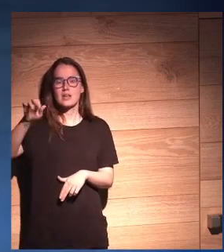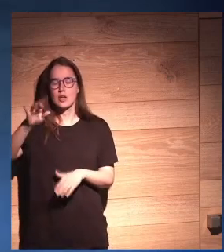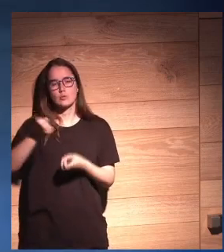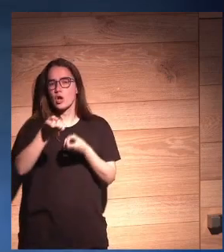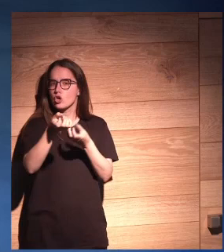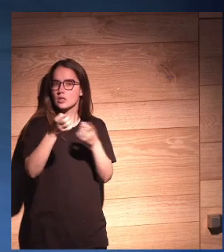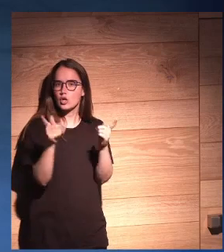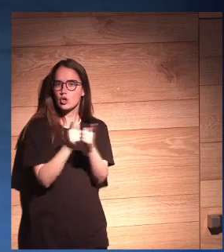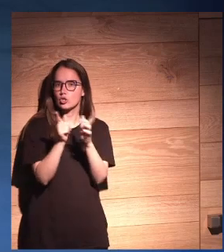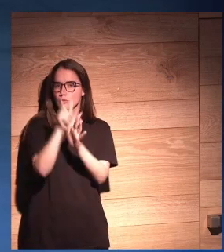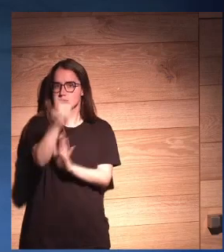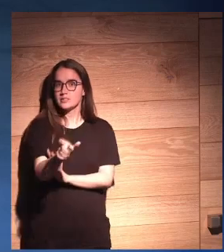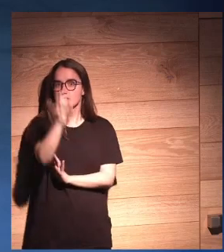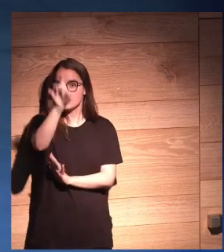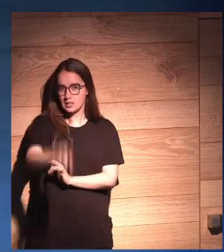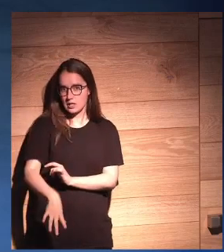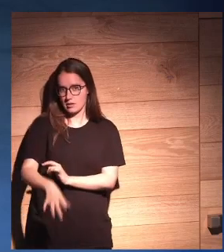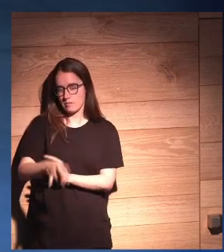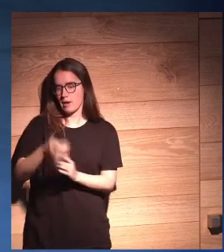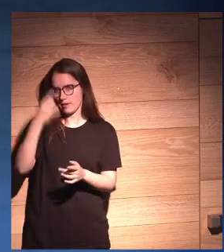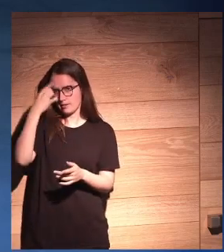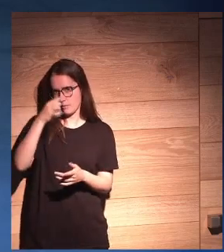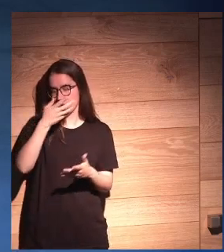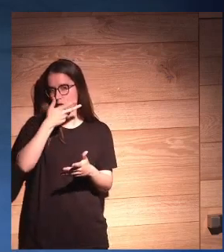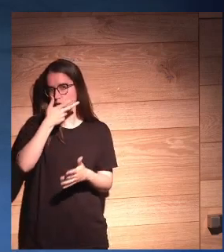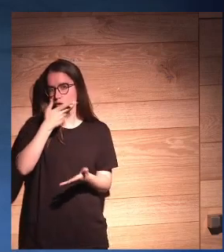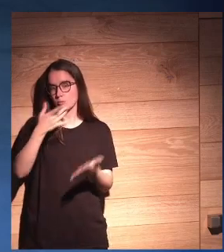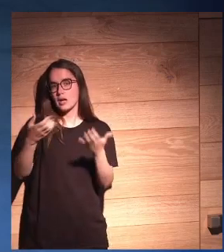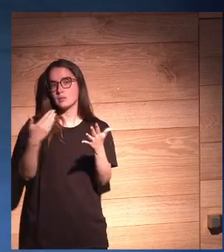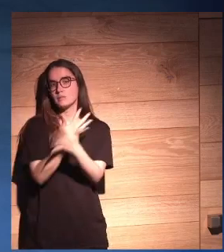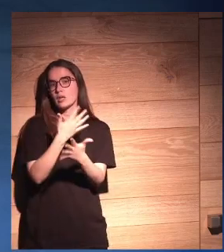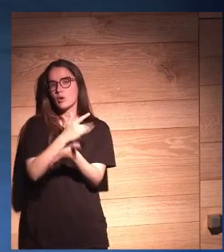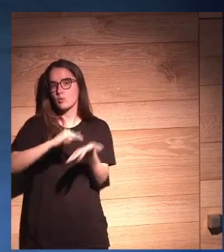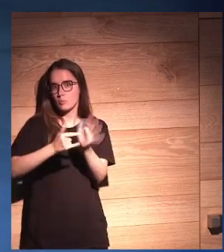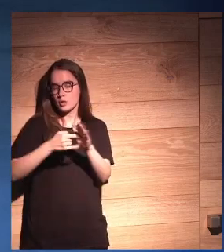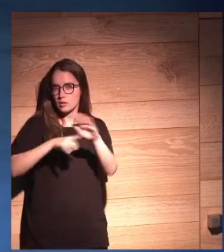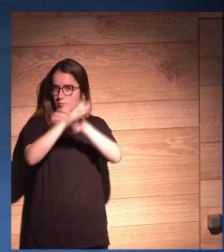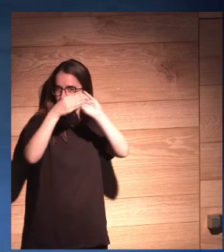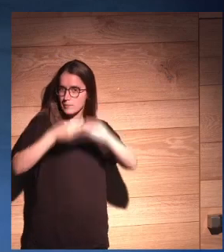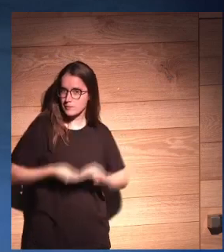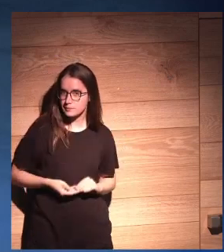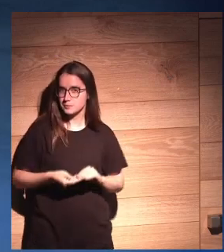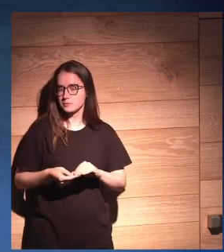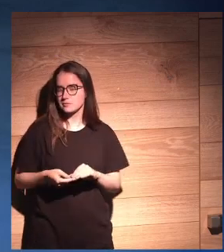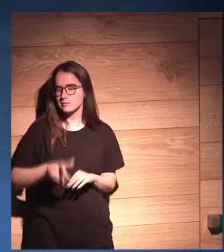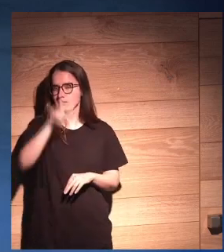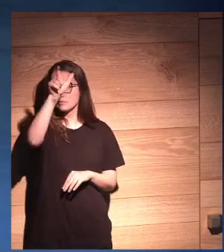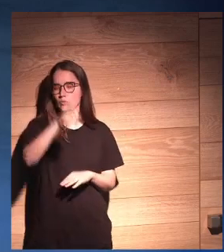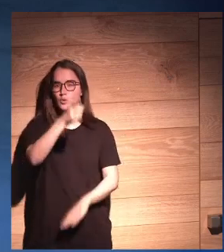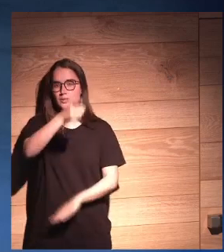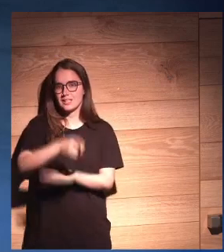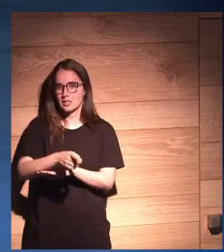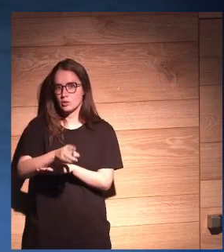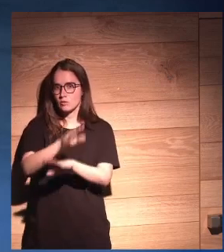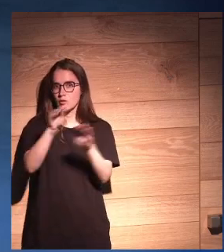contar un poco sobre quién es para que lo ubiquéis, porque nos va a contar un proyecto que ha estado desarrollando. Él es un